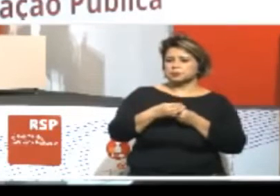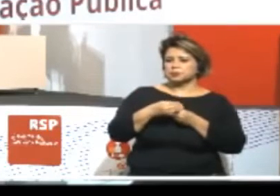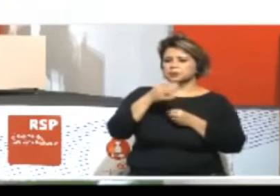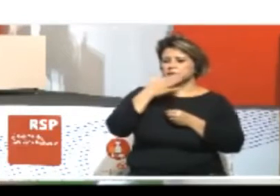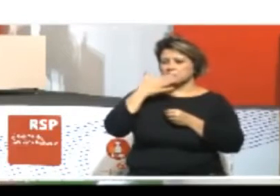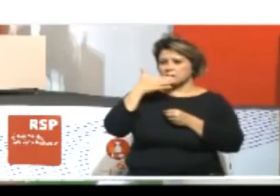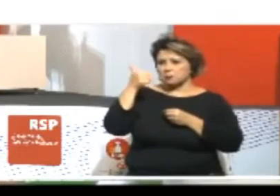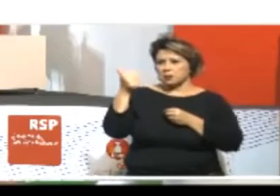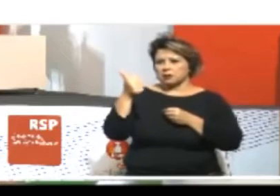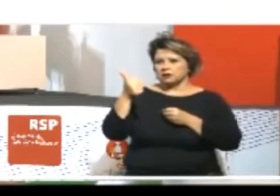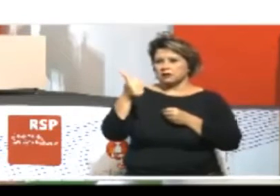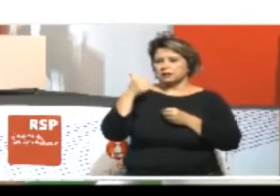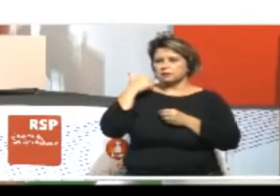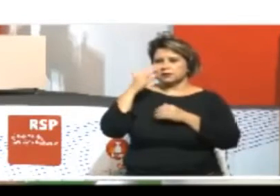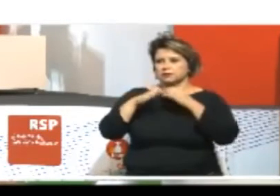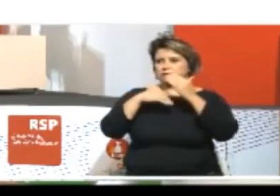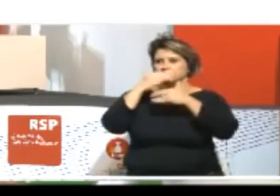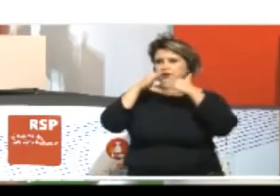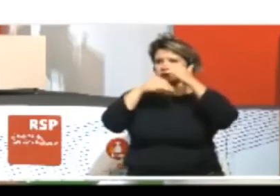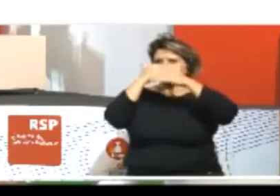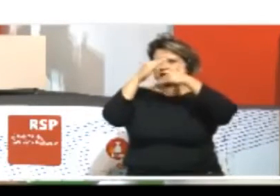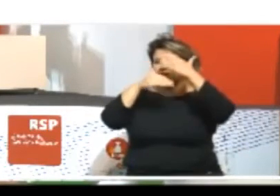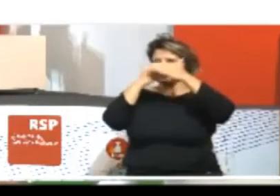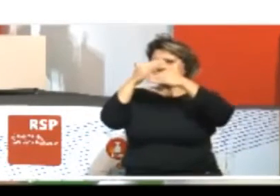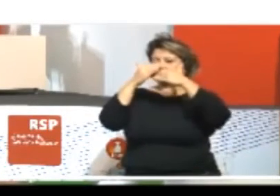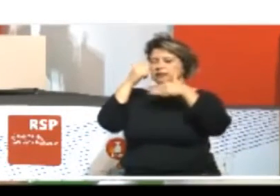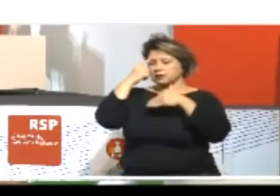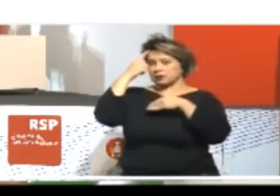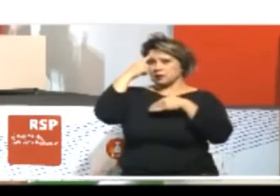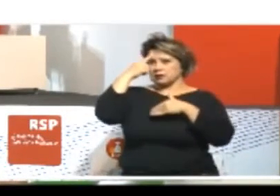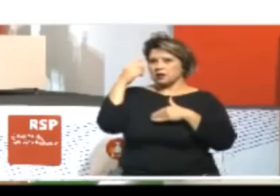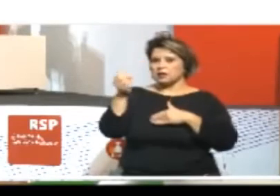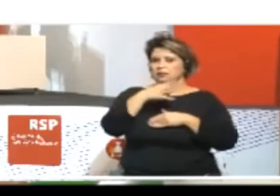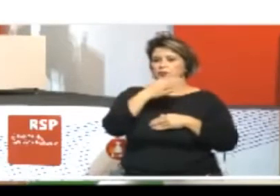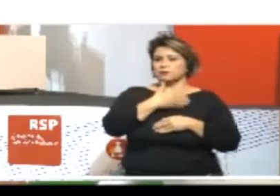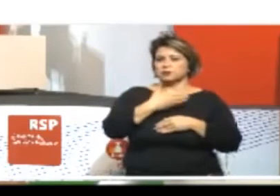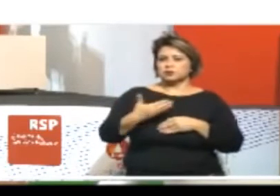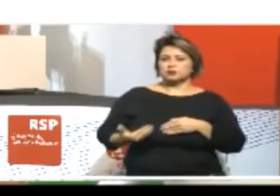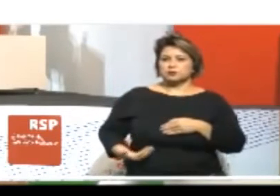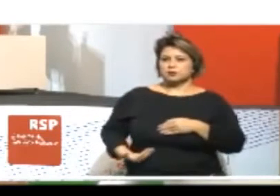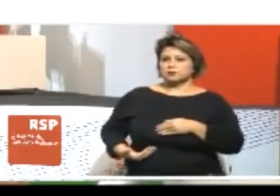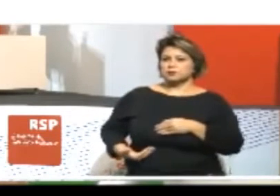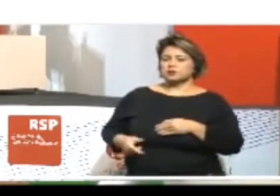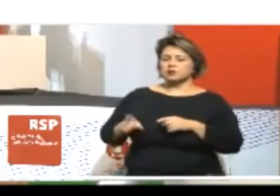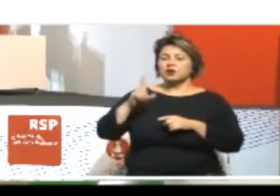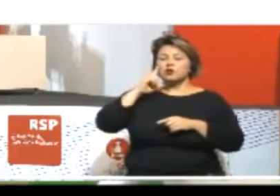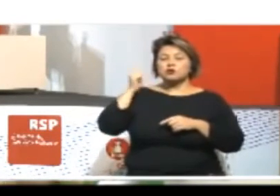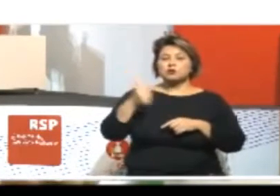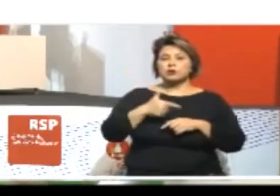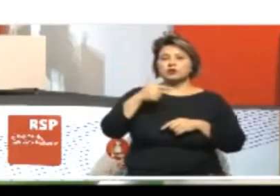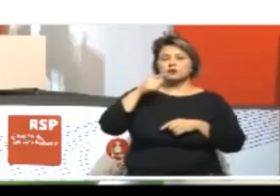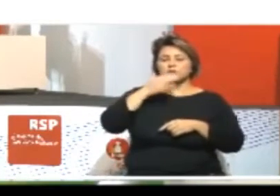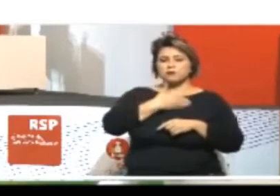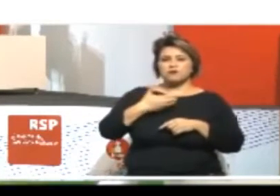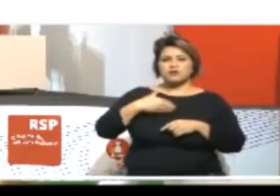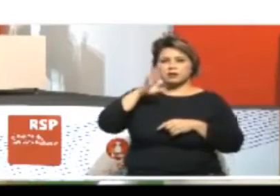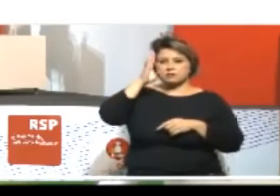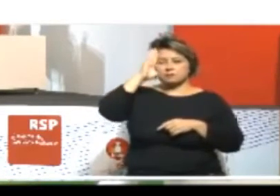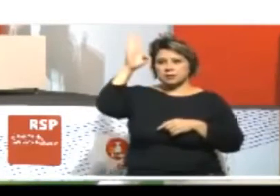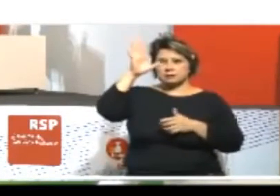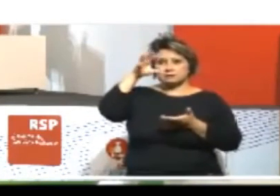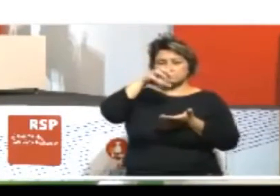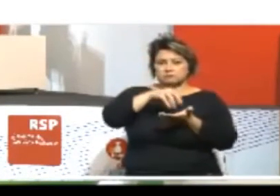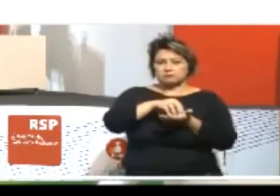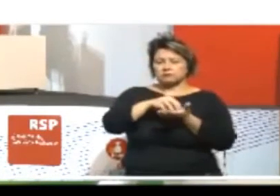promover iniciativas innovadoras y de gobernanza que los gobiernos centrales? ¿Usted cree que es…? ¿Me la